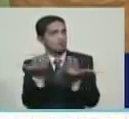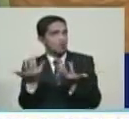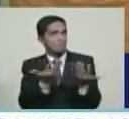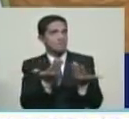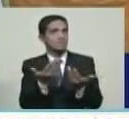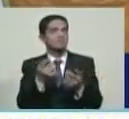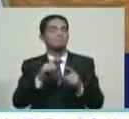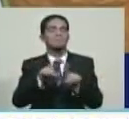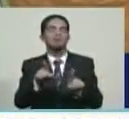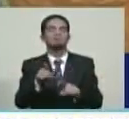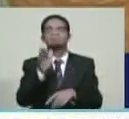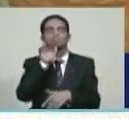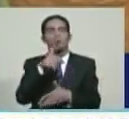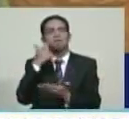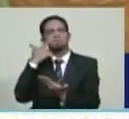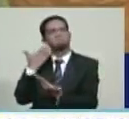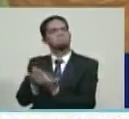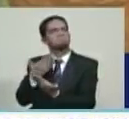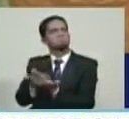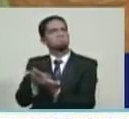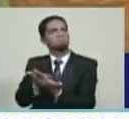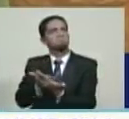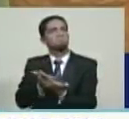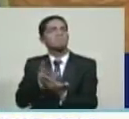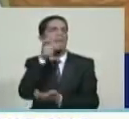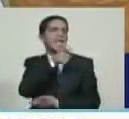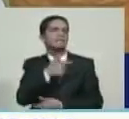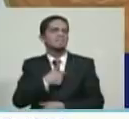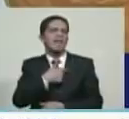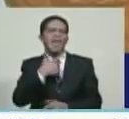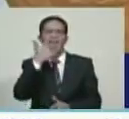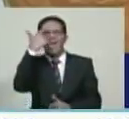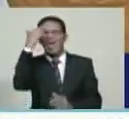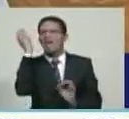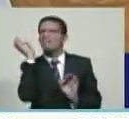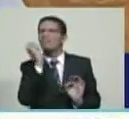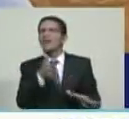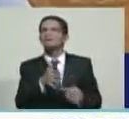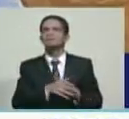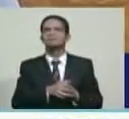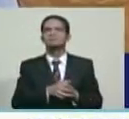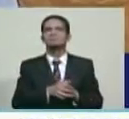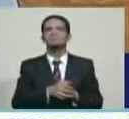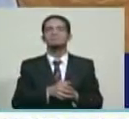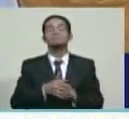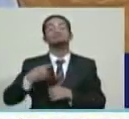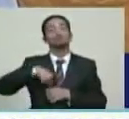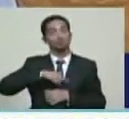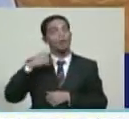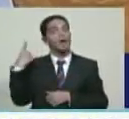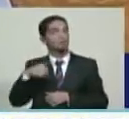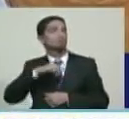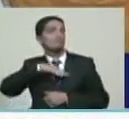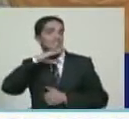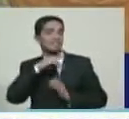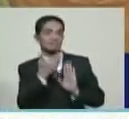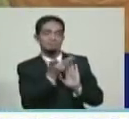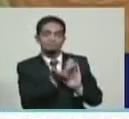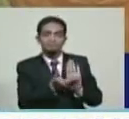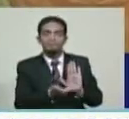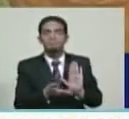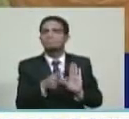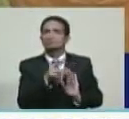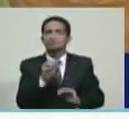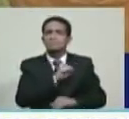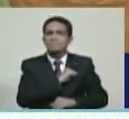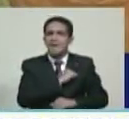Pero si tú no tienes argumentos, la gente se cansa. Y nosotros tenemos suficientes argumentos. No tengamos miedo